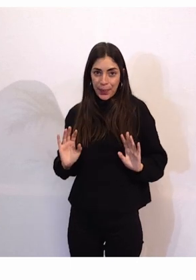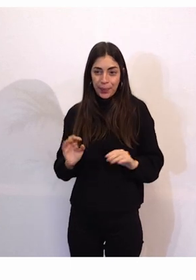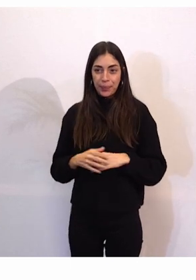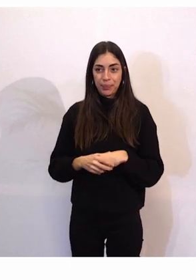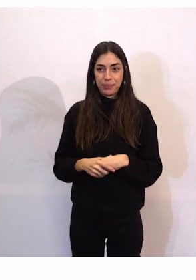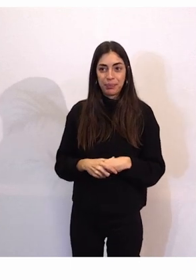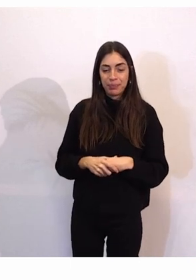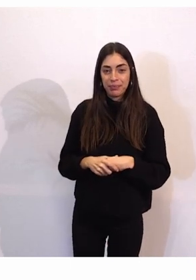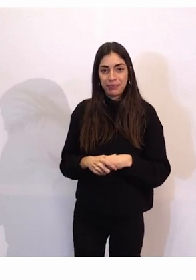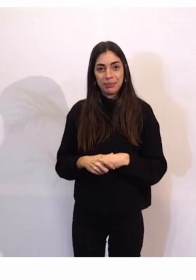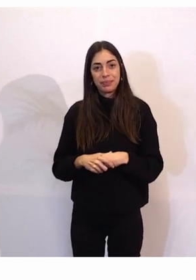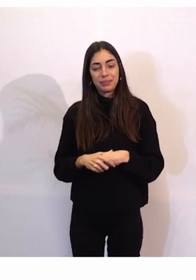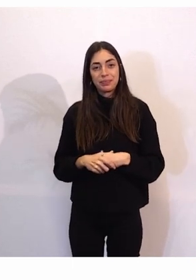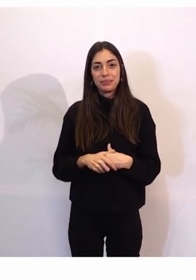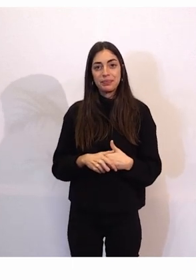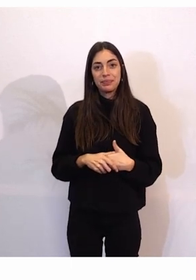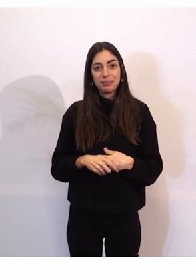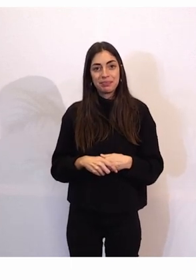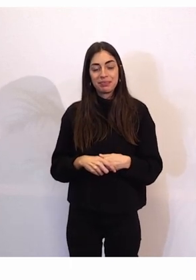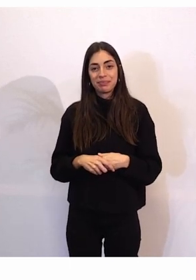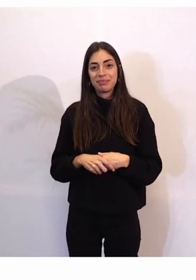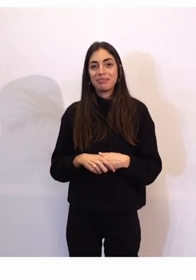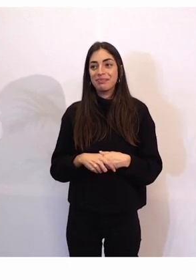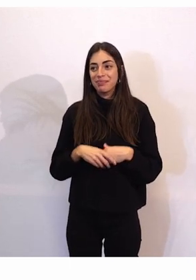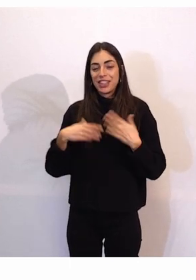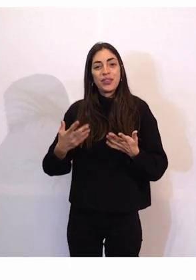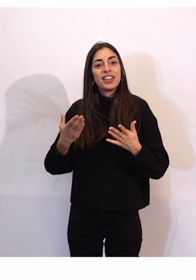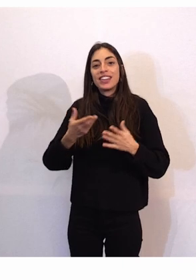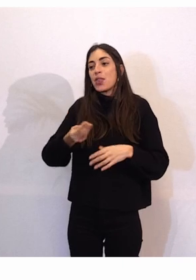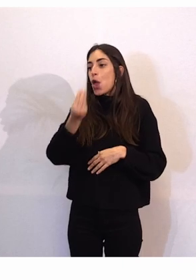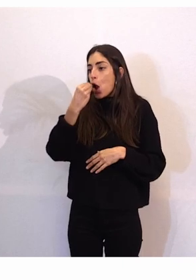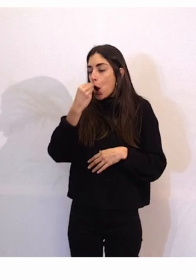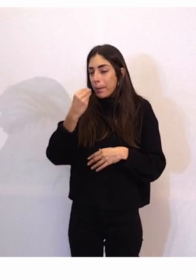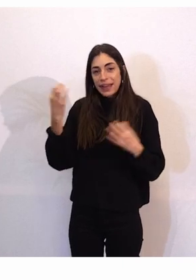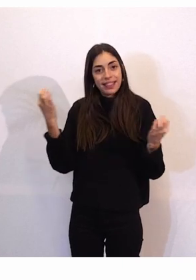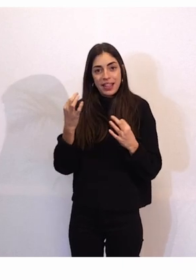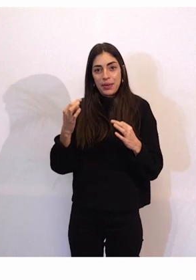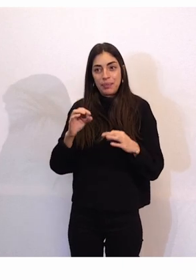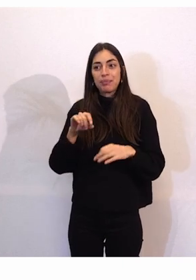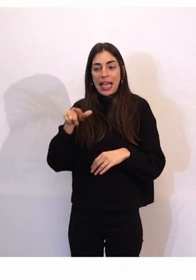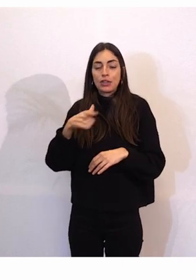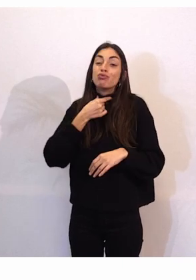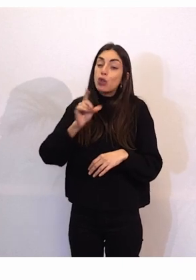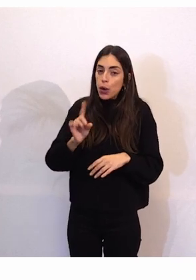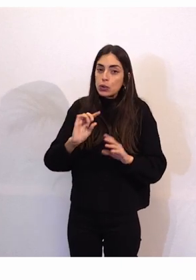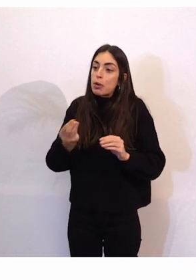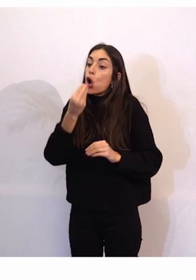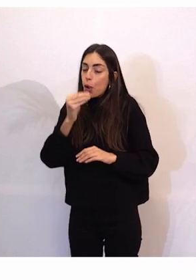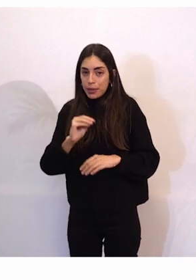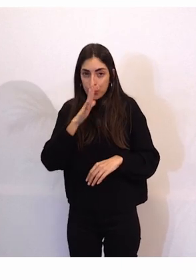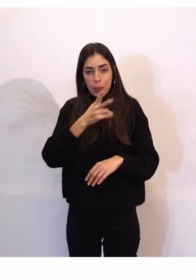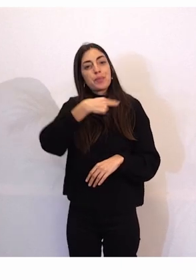¿Qué le vamos a hacer? Se lo tiene que comer, pero y se lo come, ¿verdad que sí? ¿Eh? ¿Te comes el